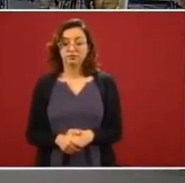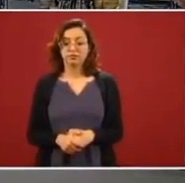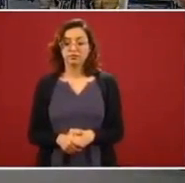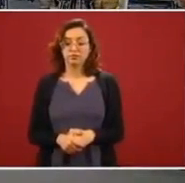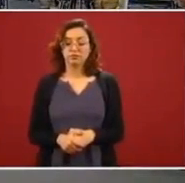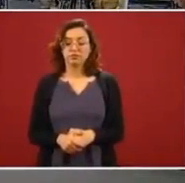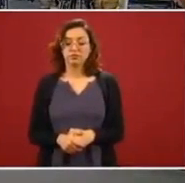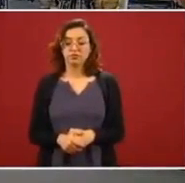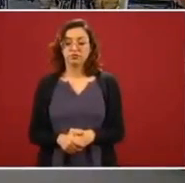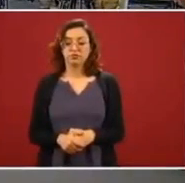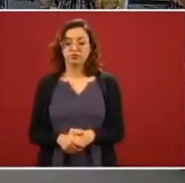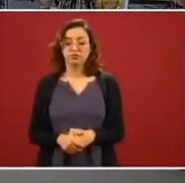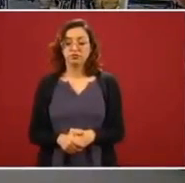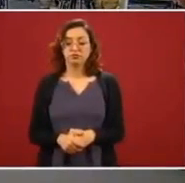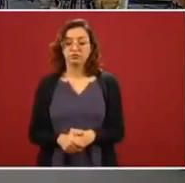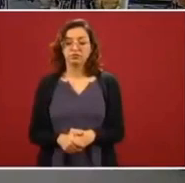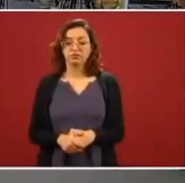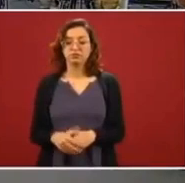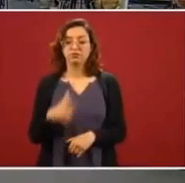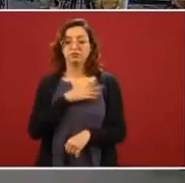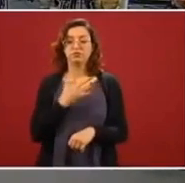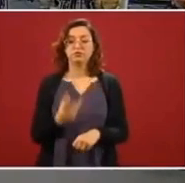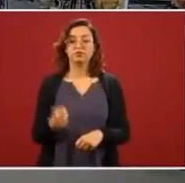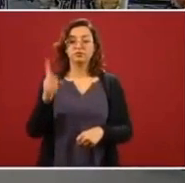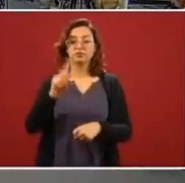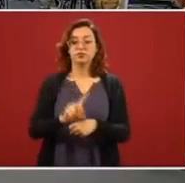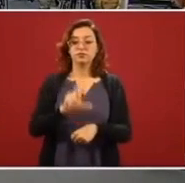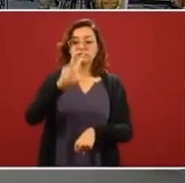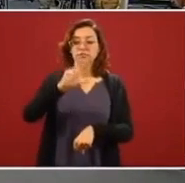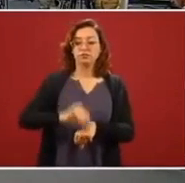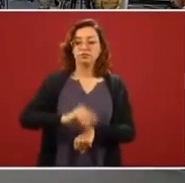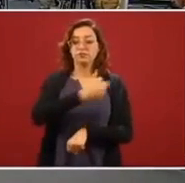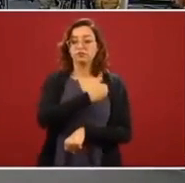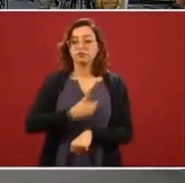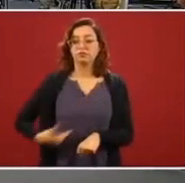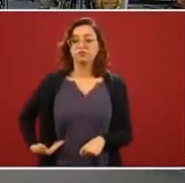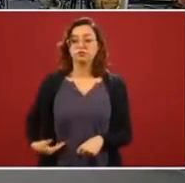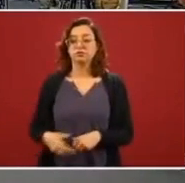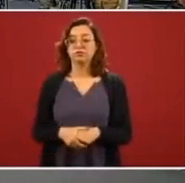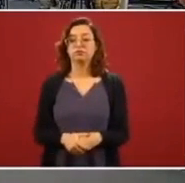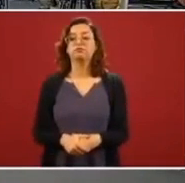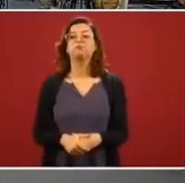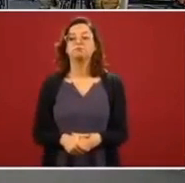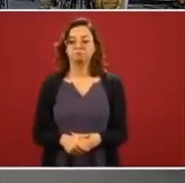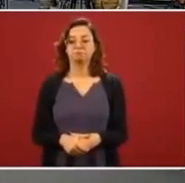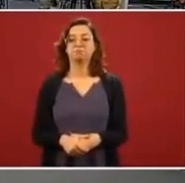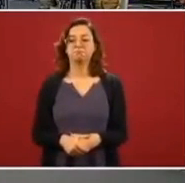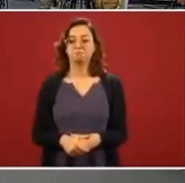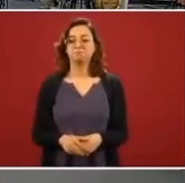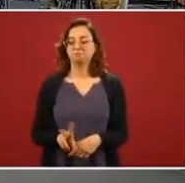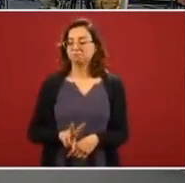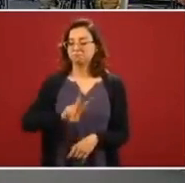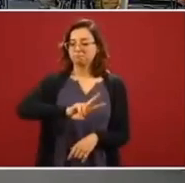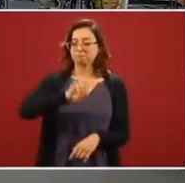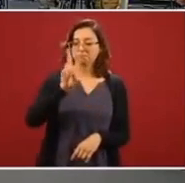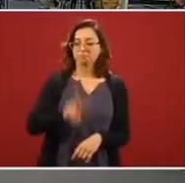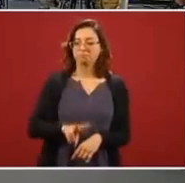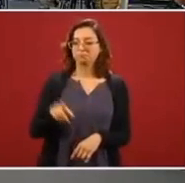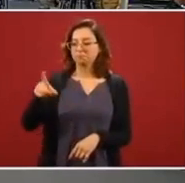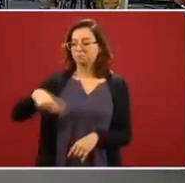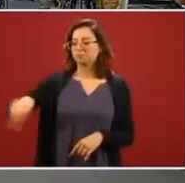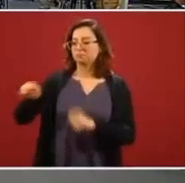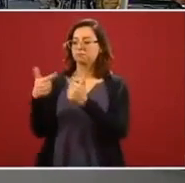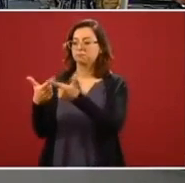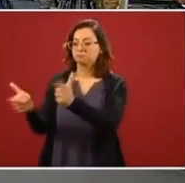And he's talking to his Sí. medical professionals. Buenos días, con su Hello, permiso, very señor good day. presidente. With your En efecto, permission, es una Mr. de las President. poblaciones que